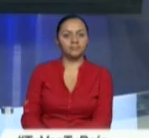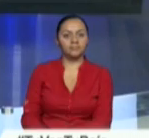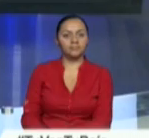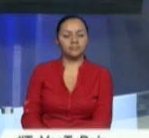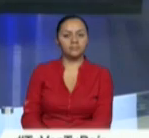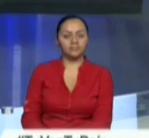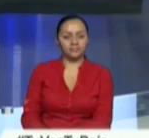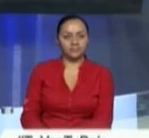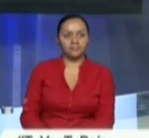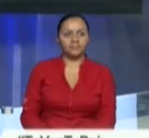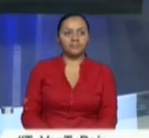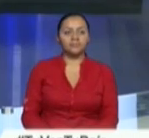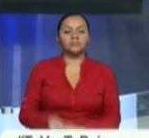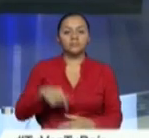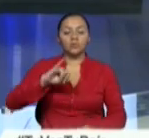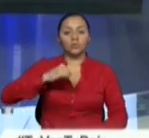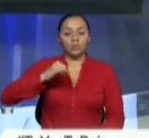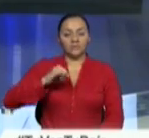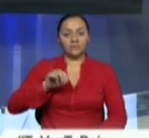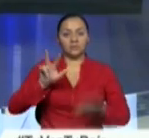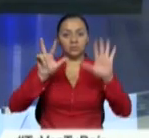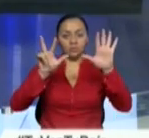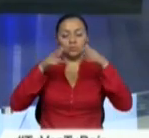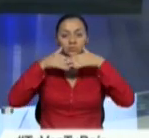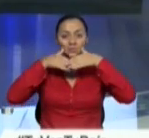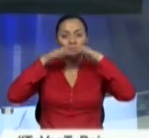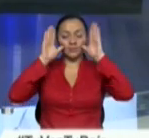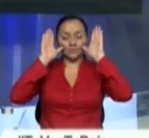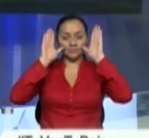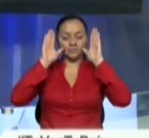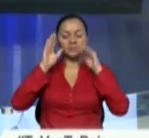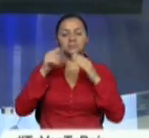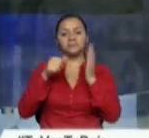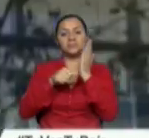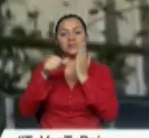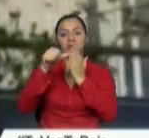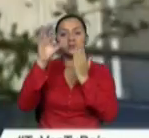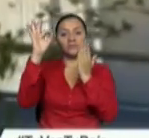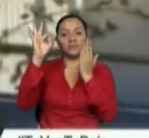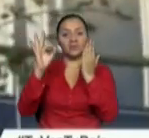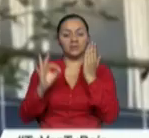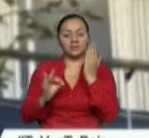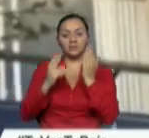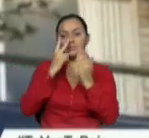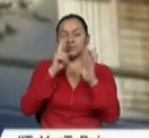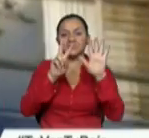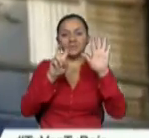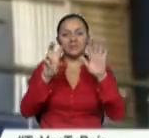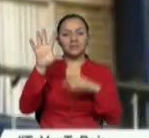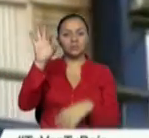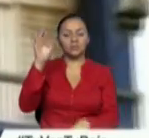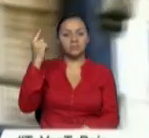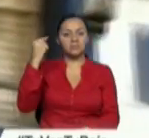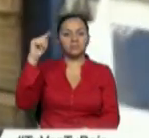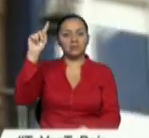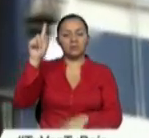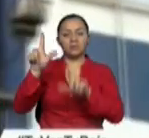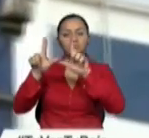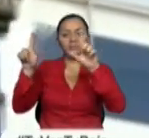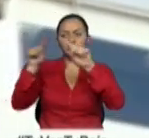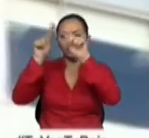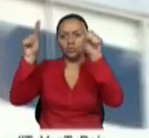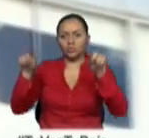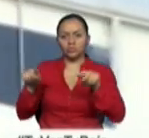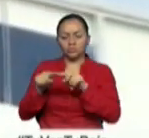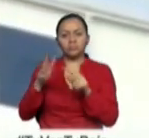adelante este jueves 8 de diciembre el Ministerio de finanzas efectuó una emisión por 750 millones en bonos